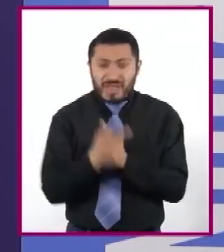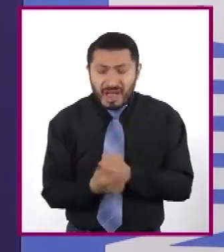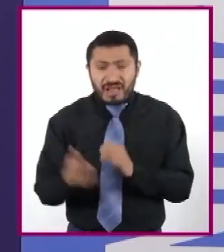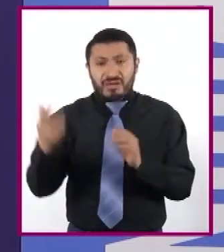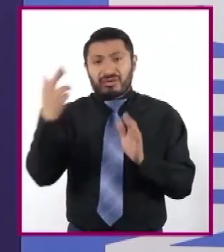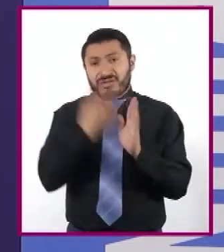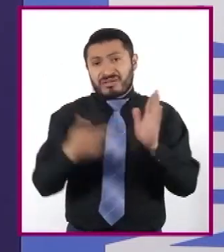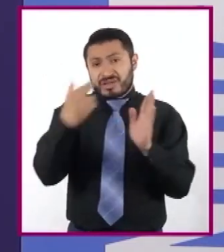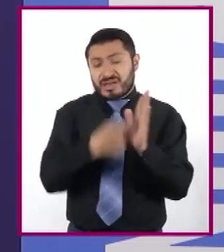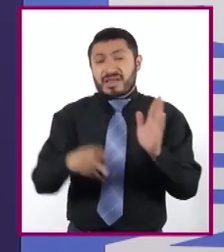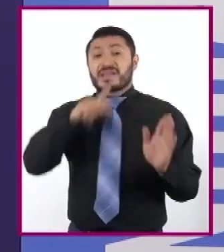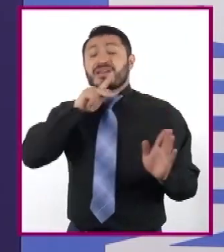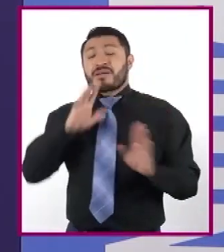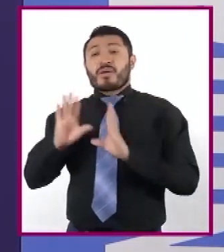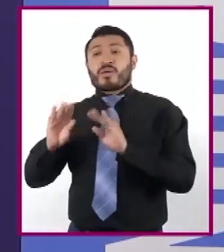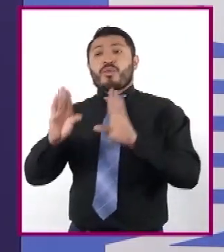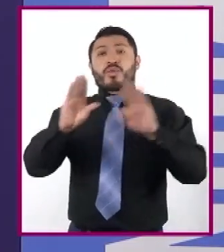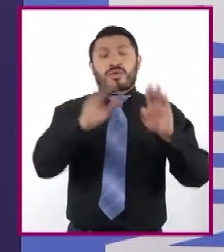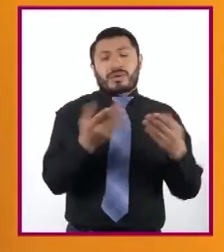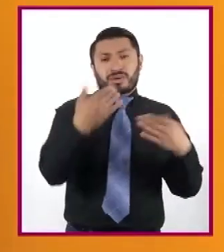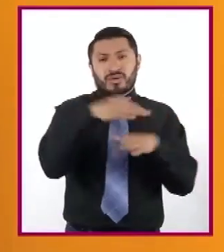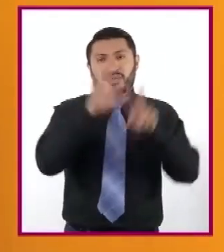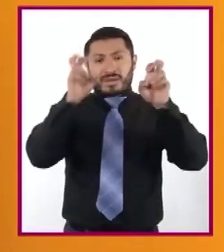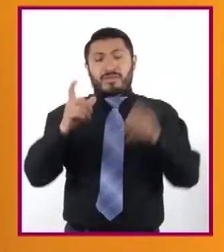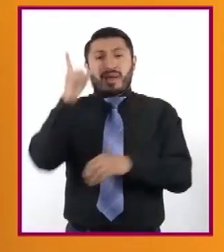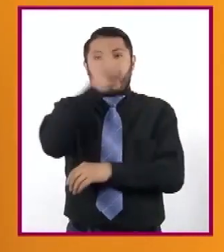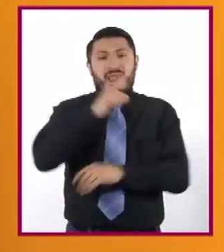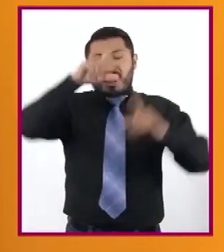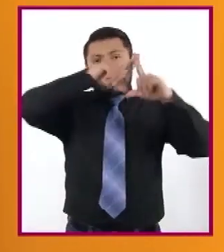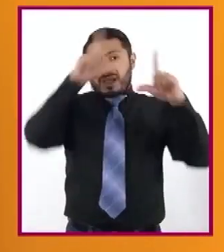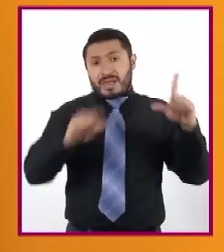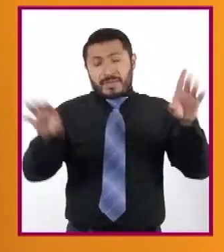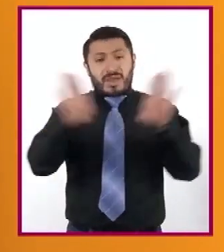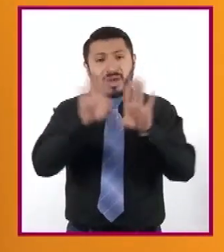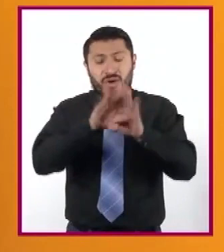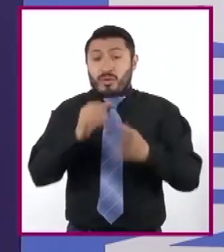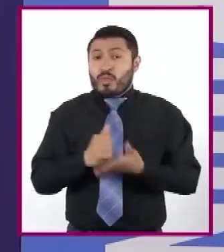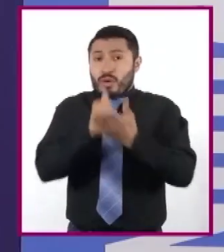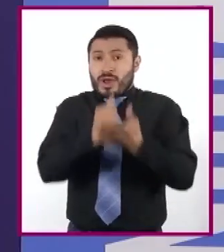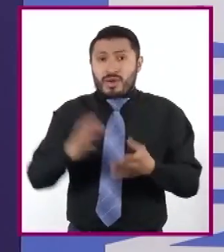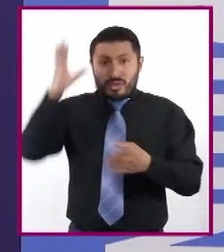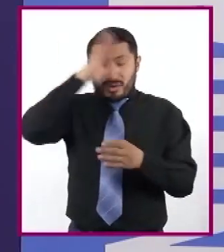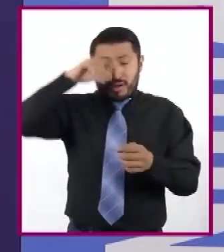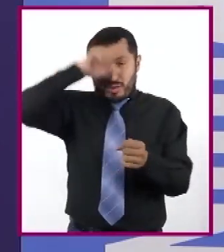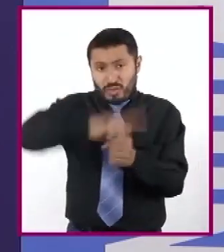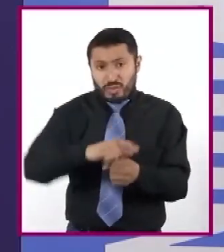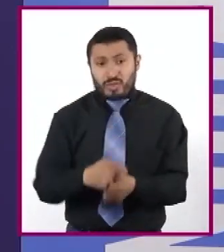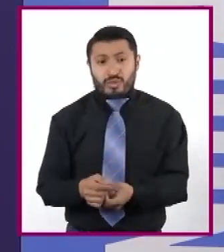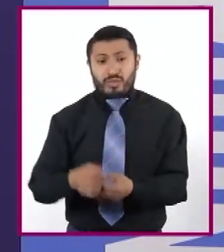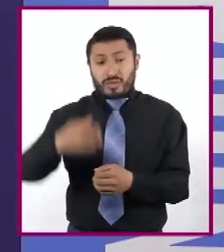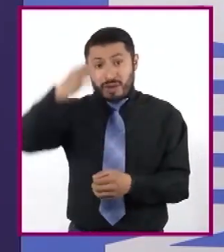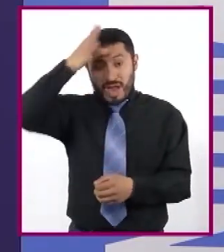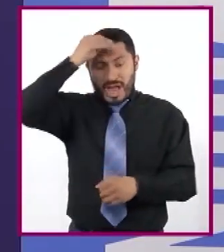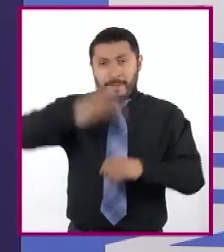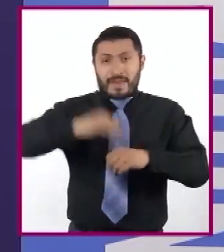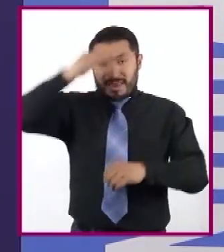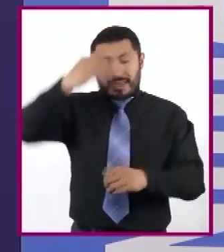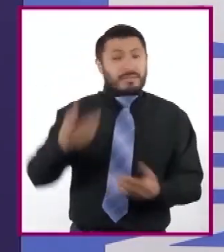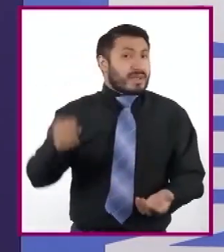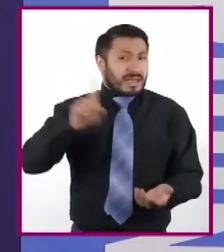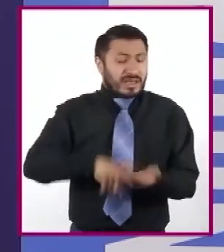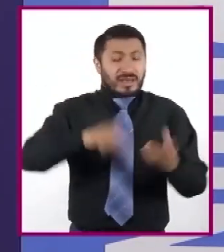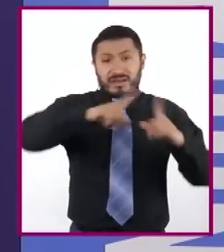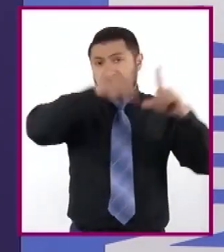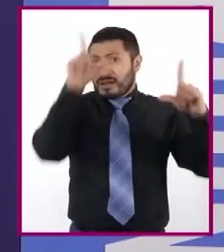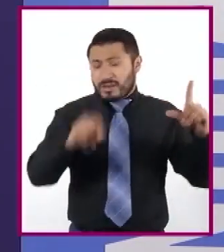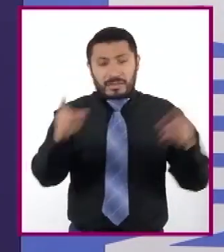puede hablarles sobre las lenguas de México, cómo contribuyen a nuestra riqueza cultural, son parte de nuestro patrimonio. También